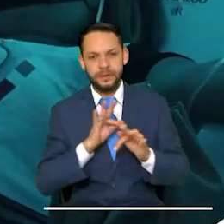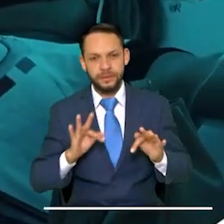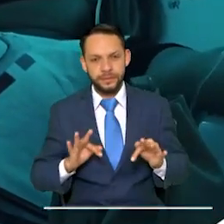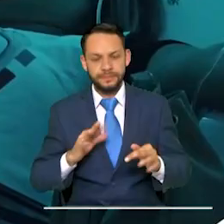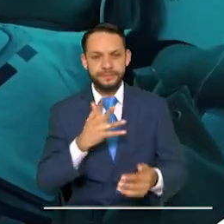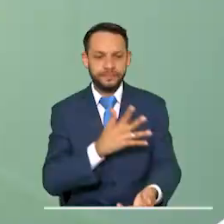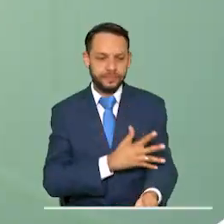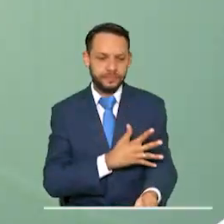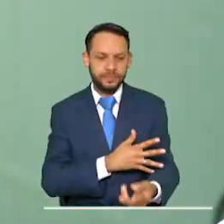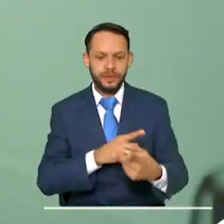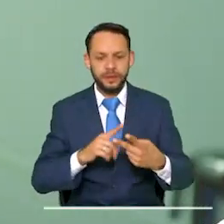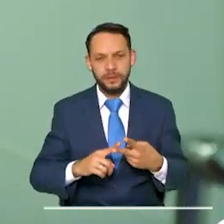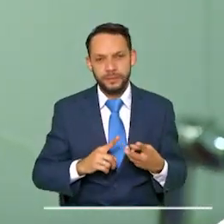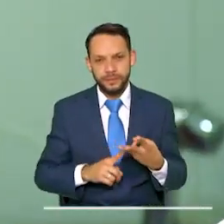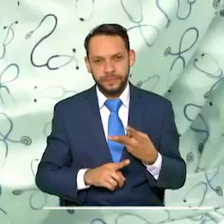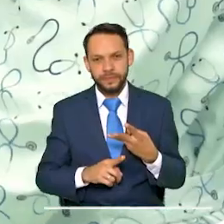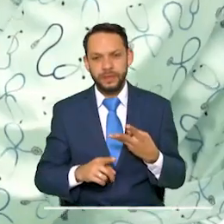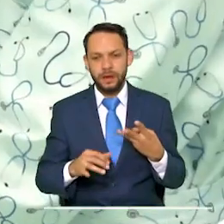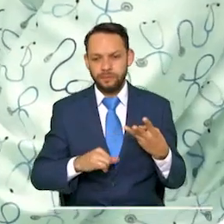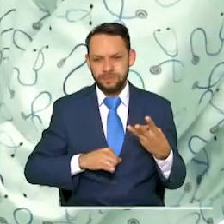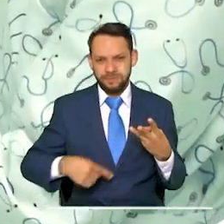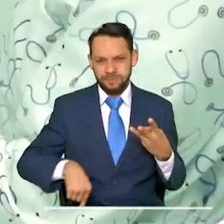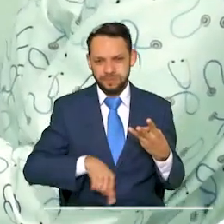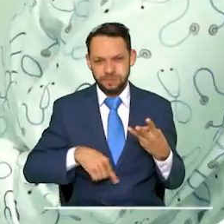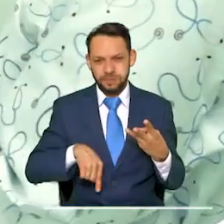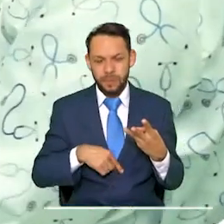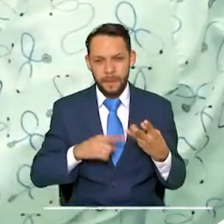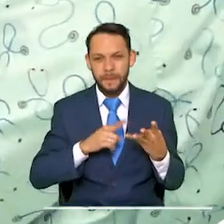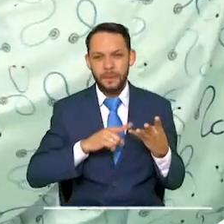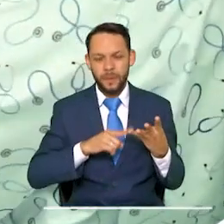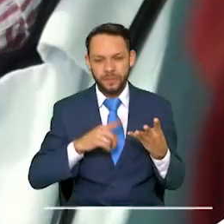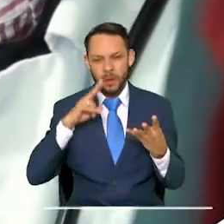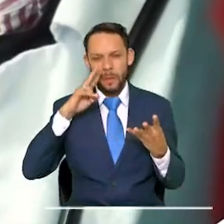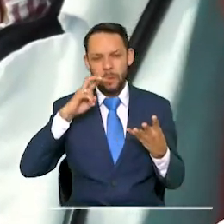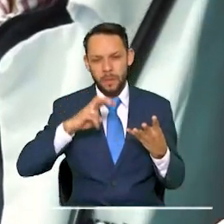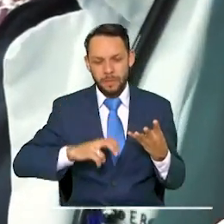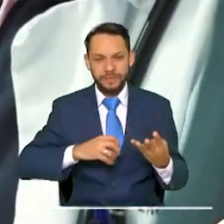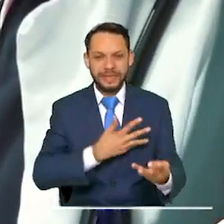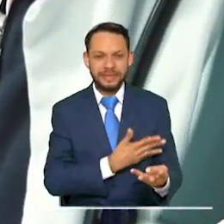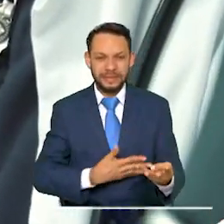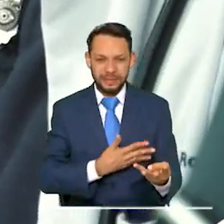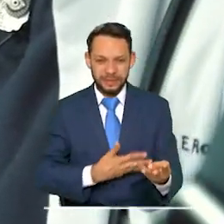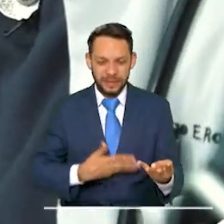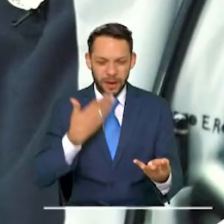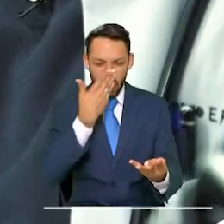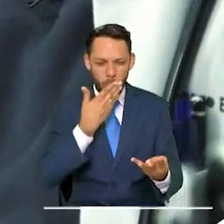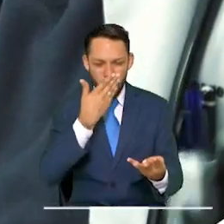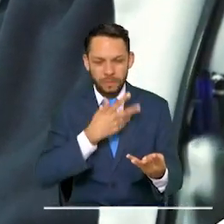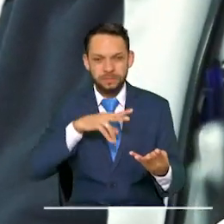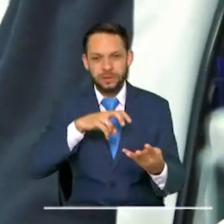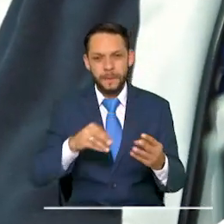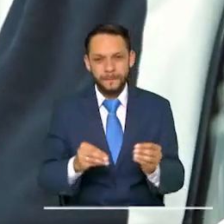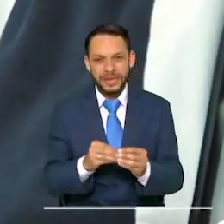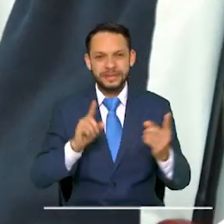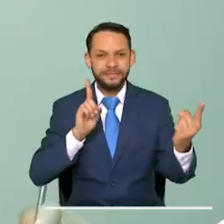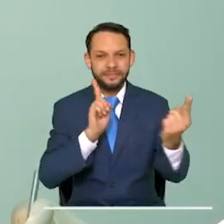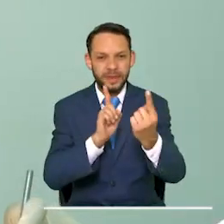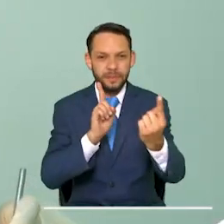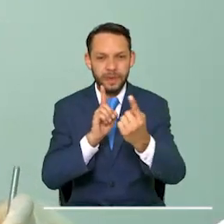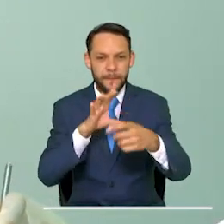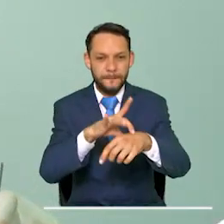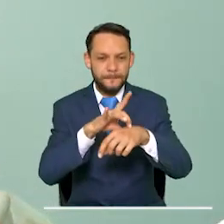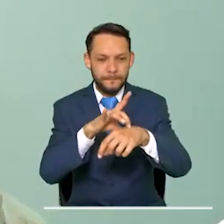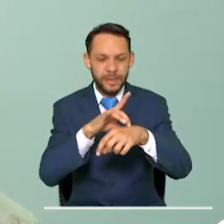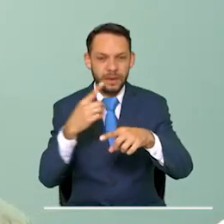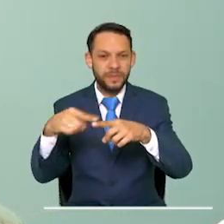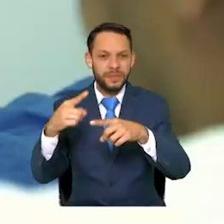sueros funcionales, colonterapias, monitoreo continuo de glucosa y una completa rotación por las diferentes especialidades